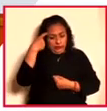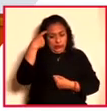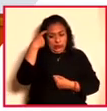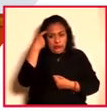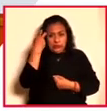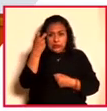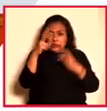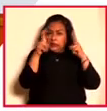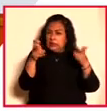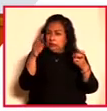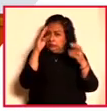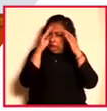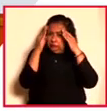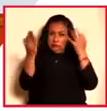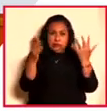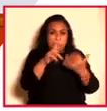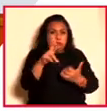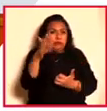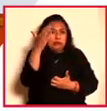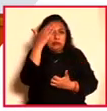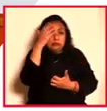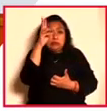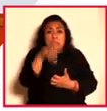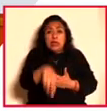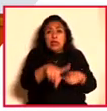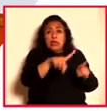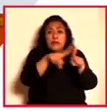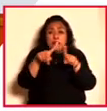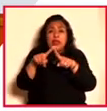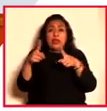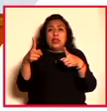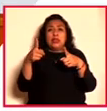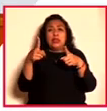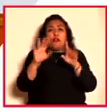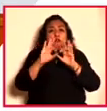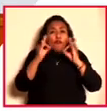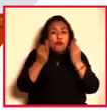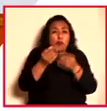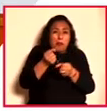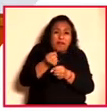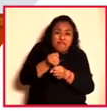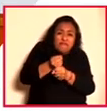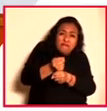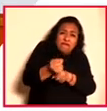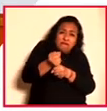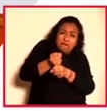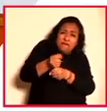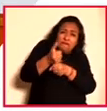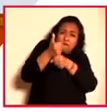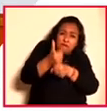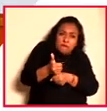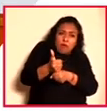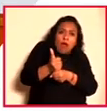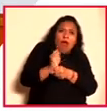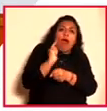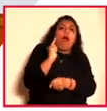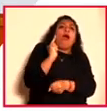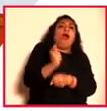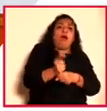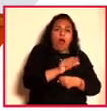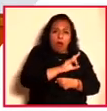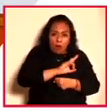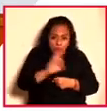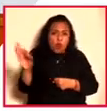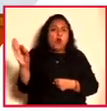tema, reconozca las distintas caras de la tortura, pueda identificarlas y pueda entonces ser